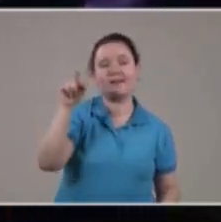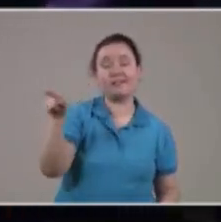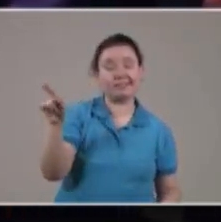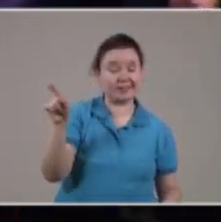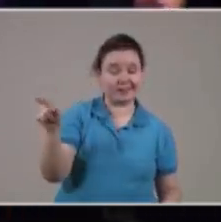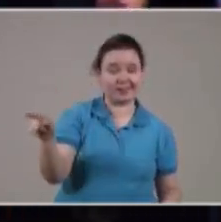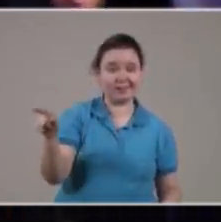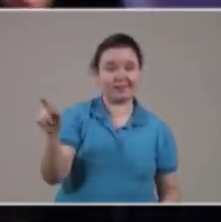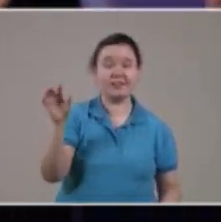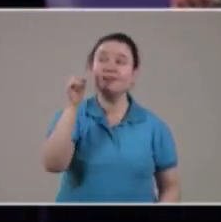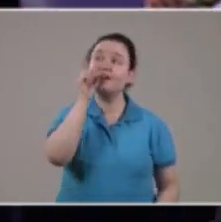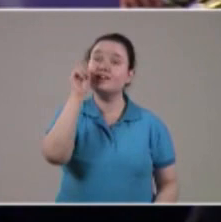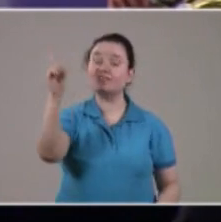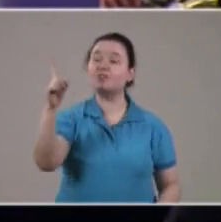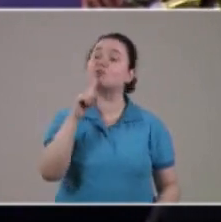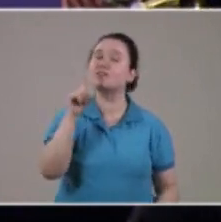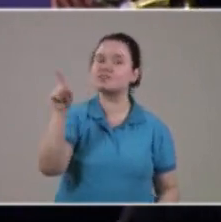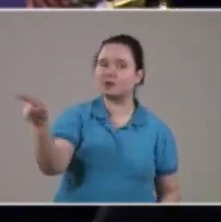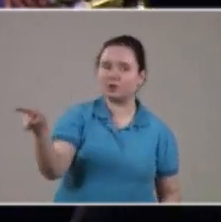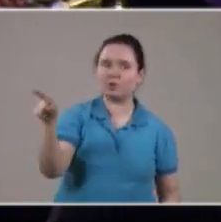sino que el Señor se lo dijo.